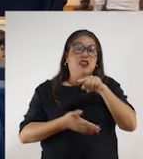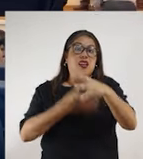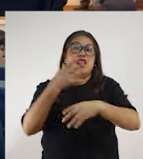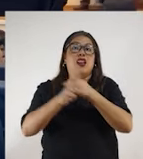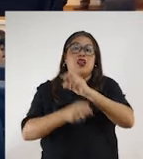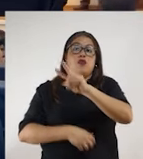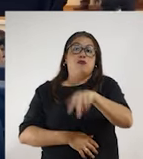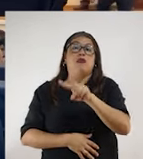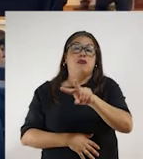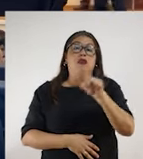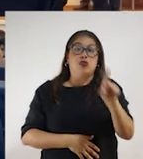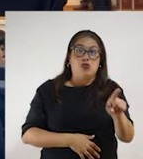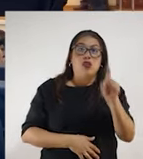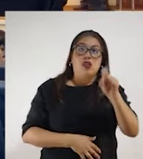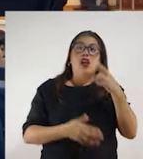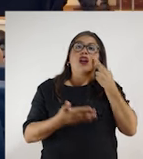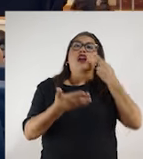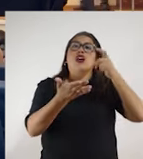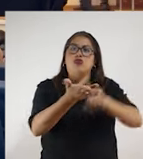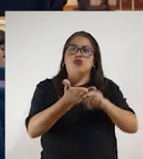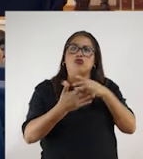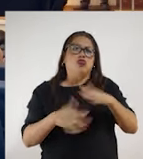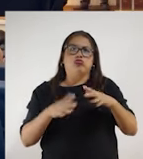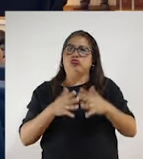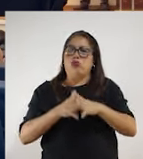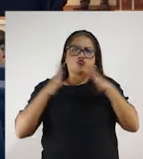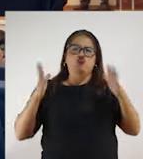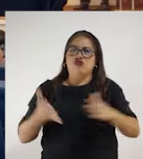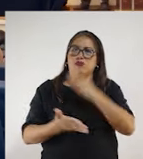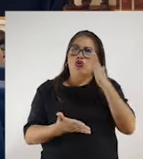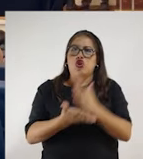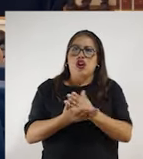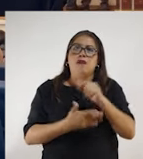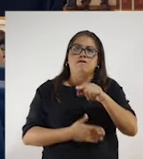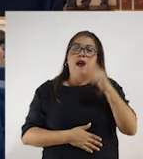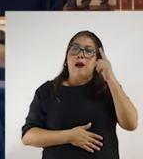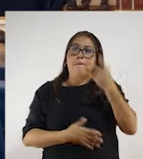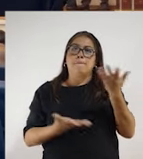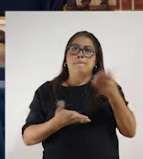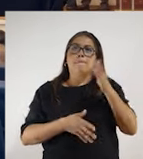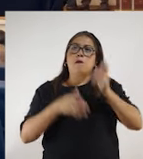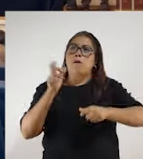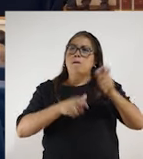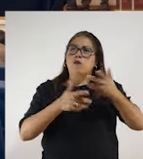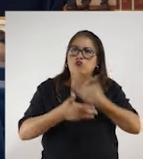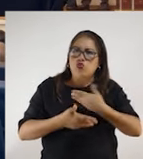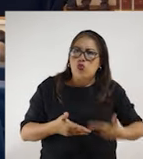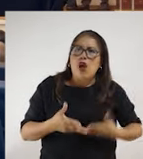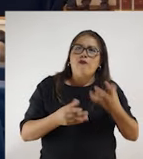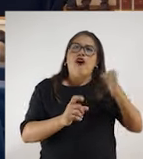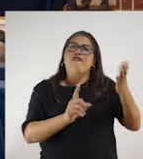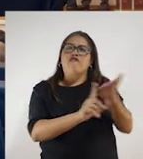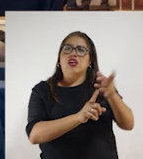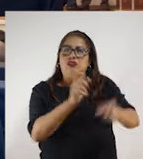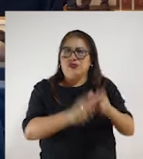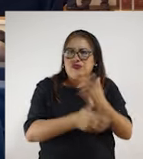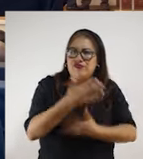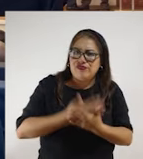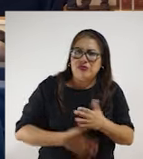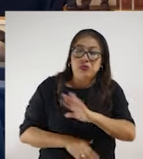obligación en el año 2021 de reconocer el gran problema público que afecta a las personas con